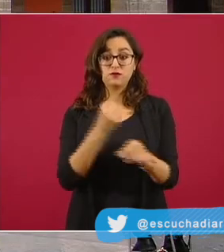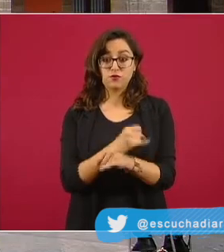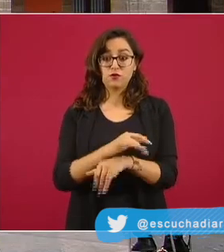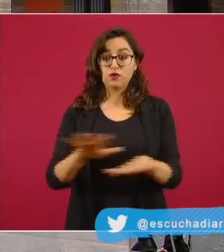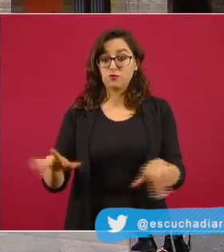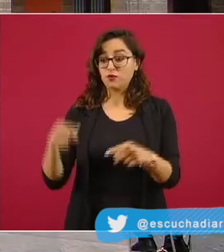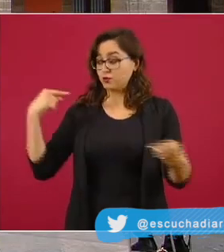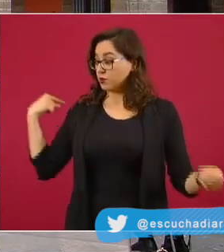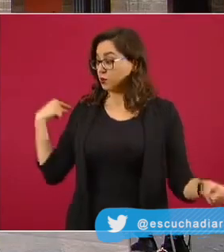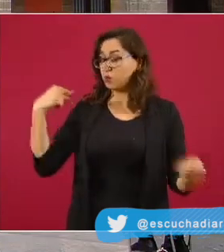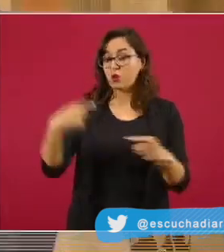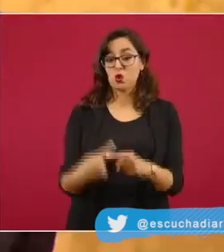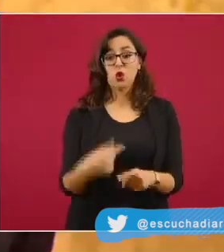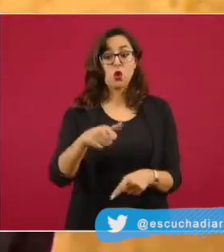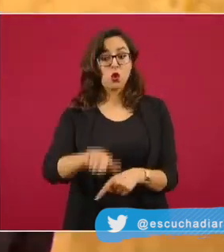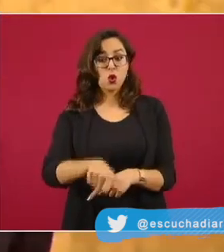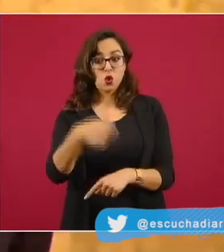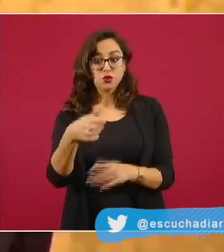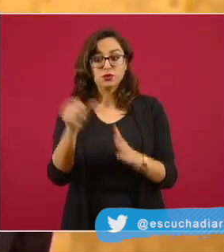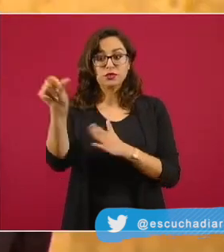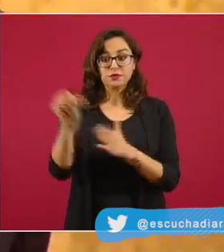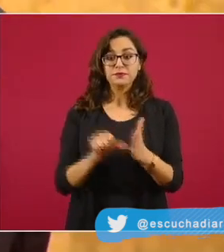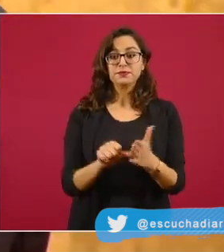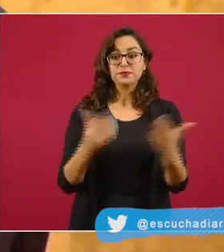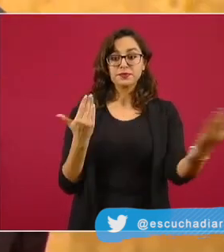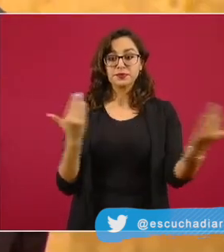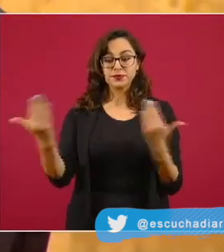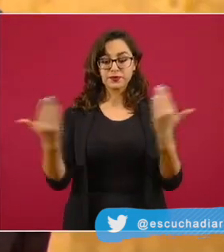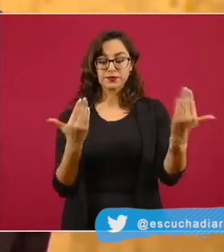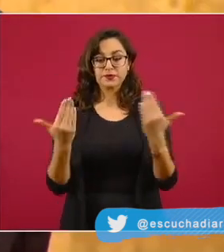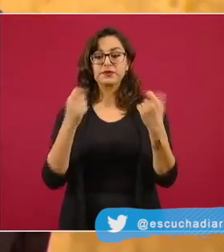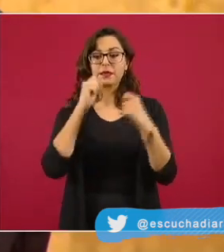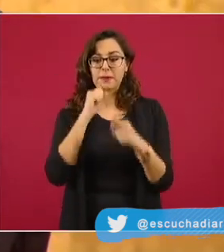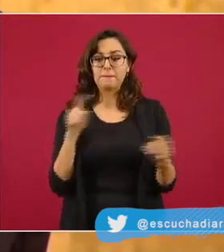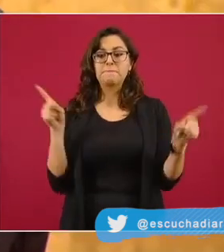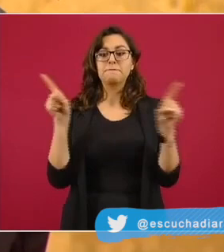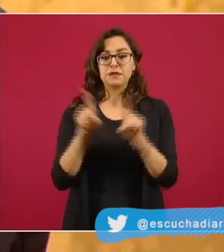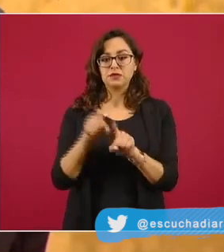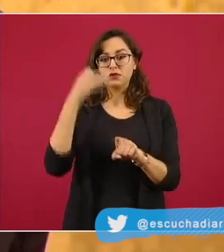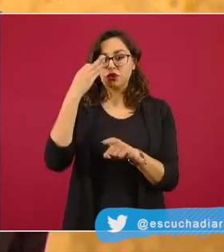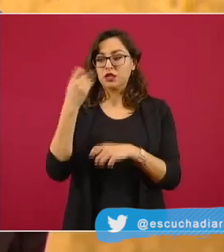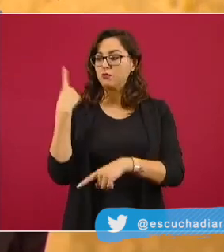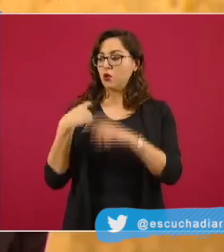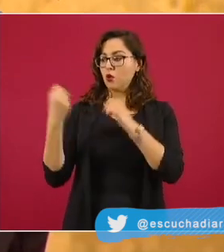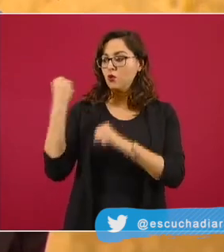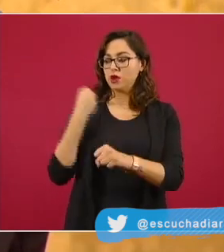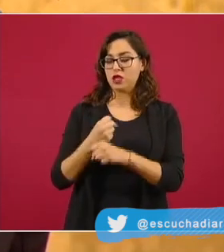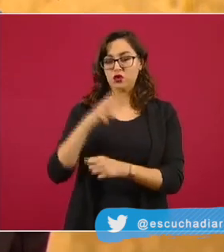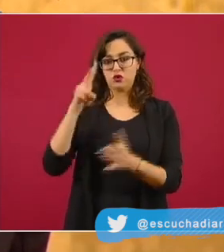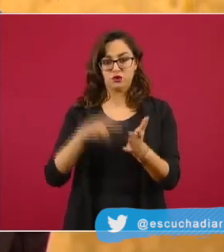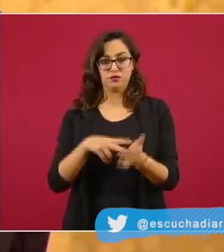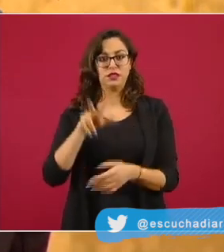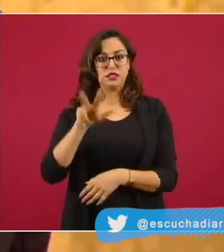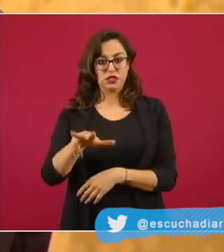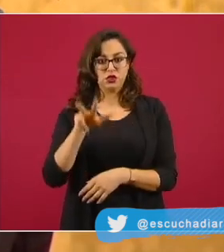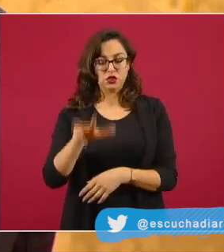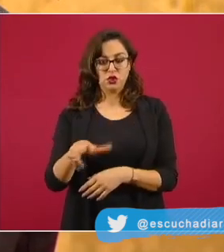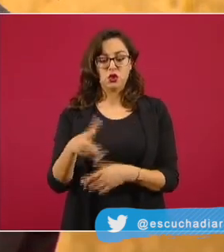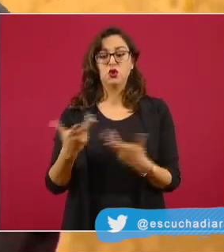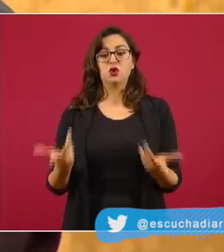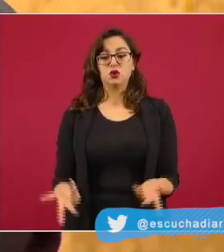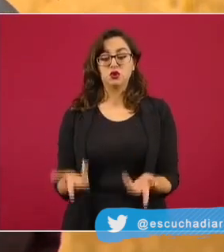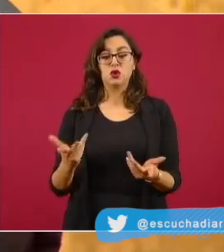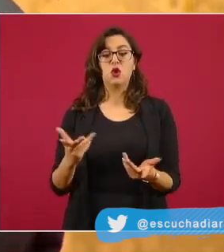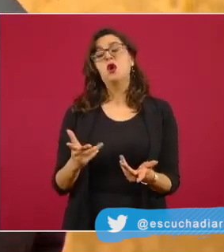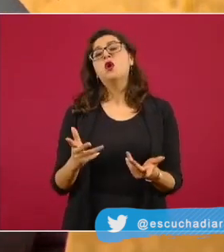11 meses de este año, en comparación con el mismo periodo del 2018, los delitos del fuero